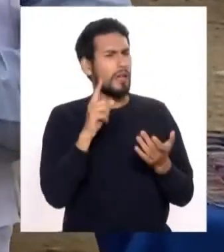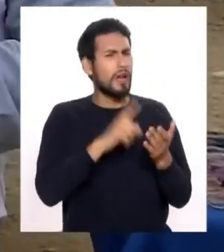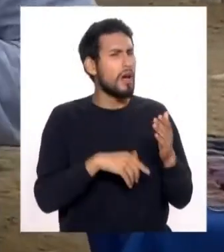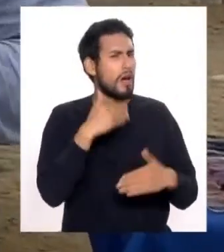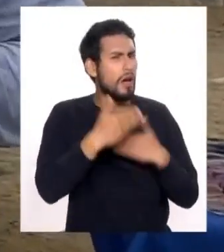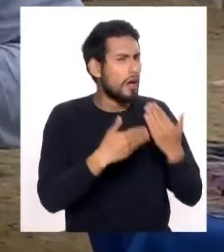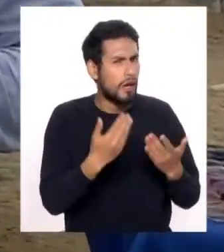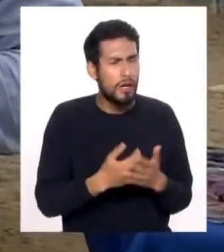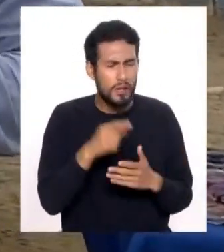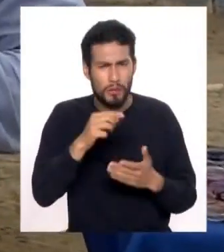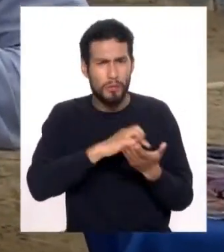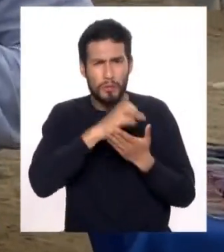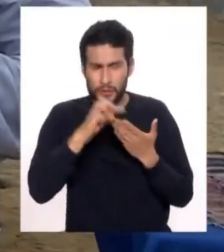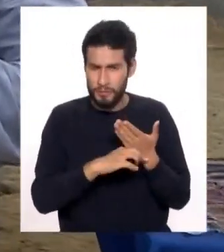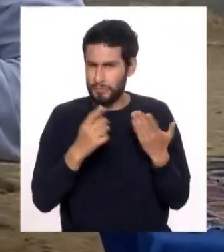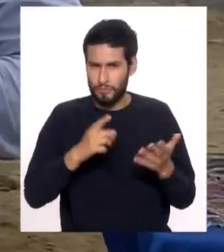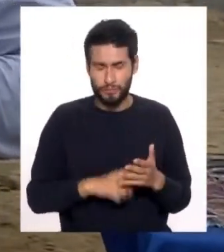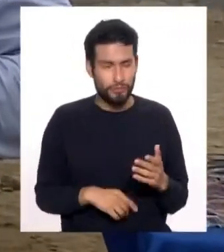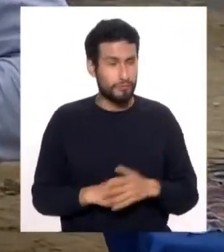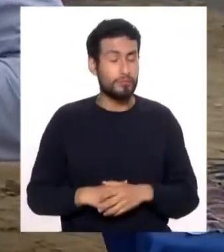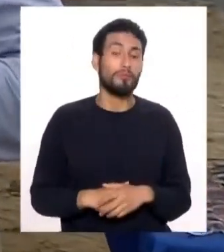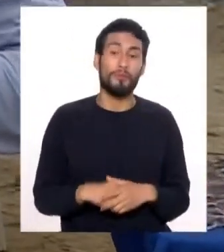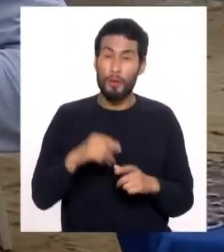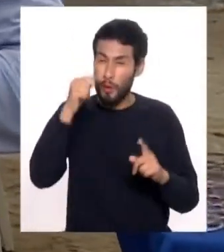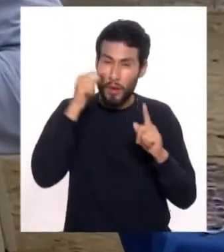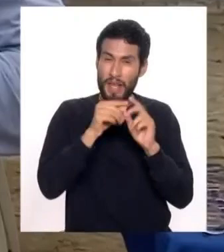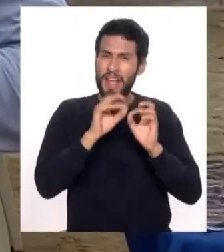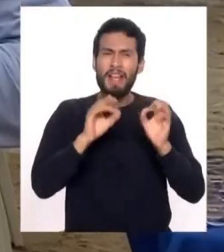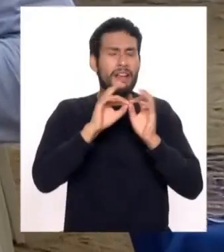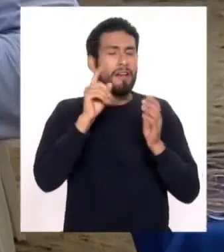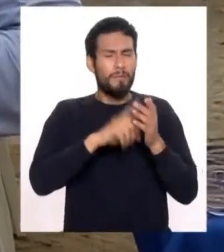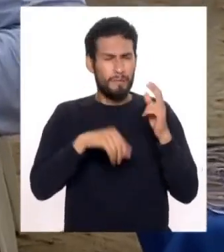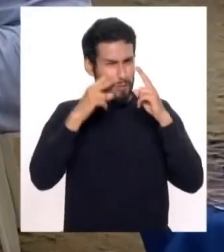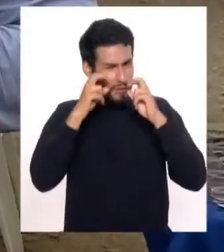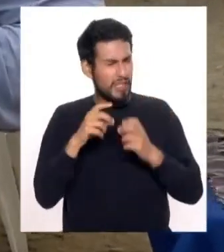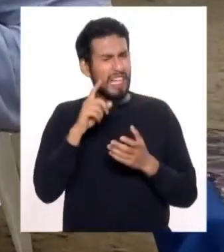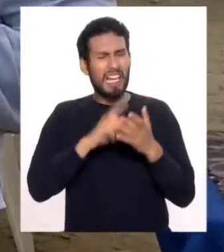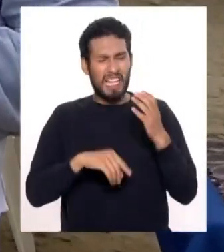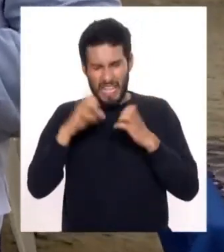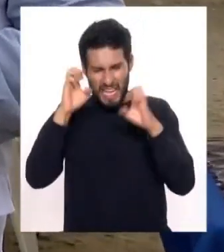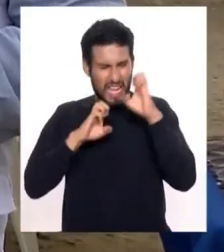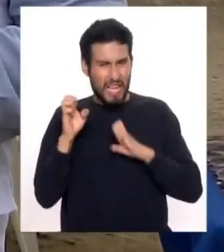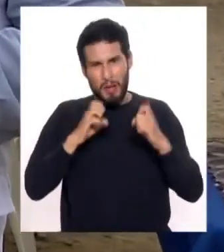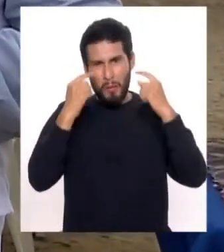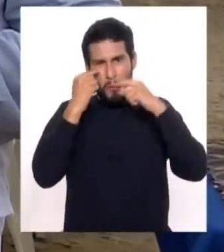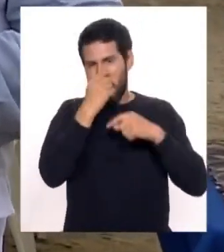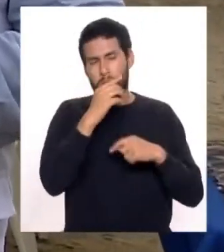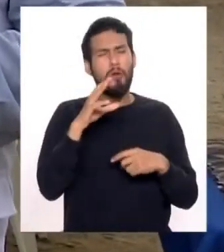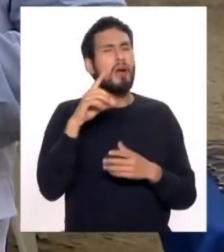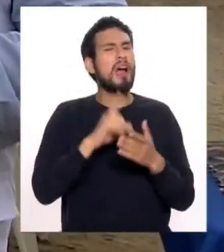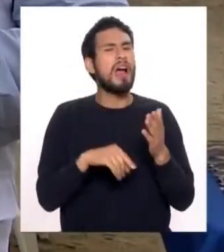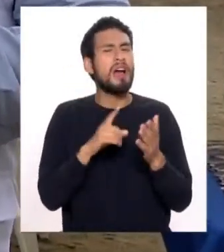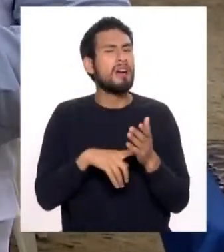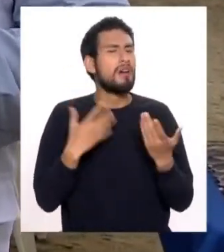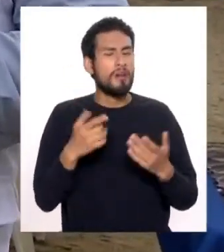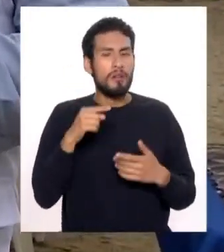proceso de una campaña que tiene como punto clave la oftalmología? ¿Qué exámenes se le realiza a la persona y con qué